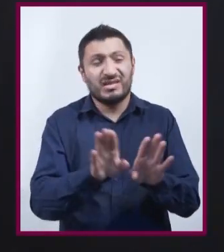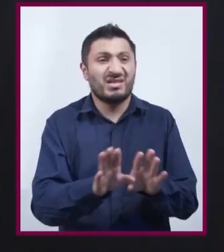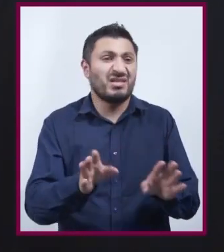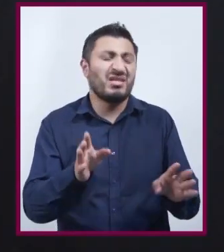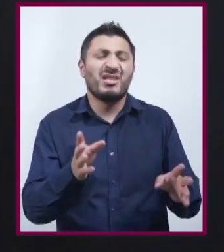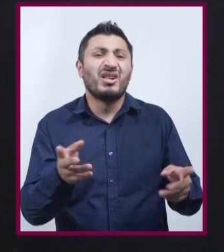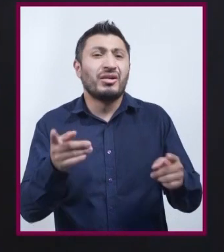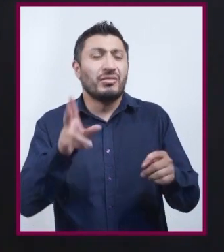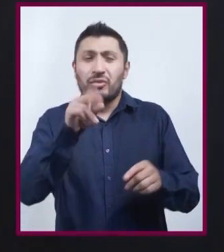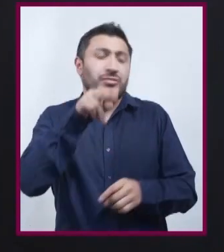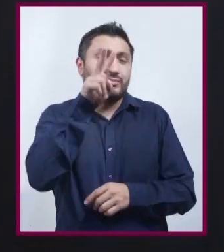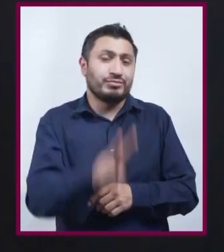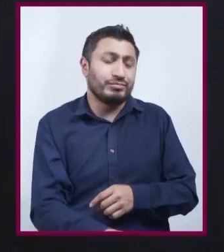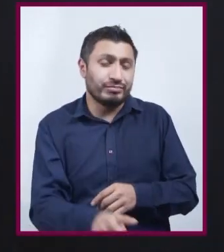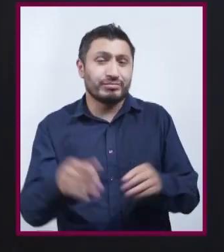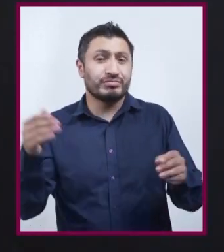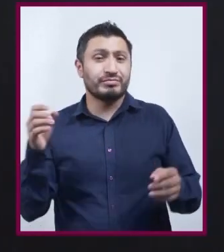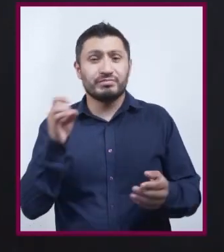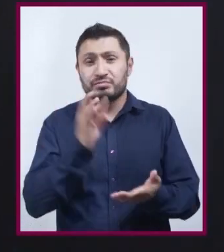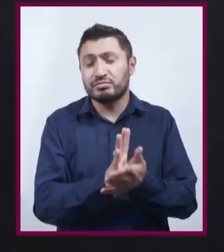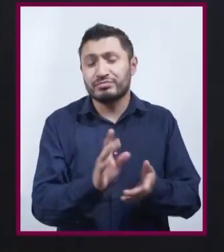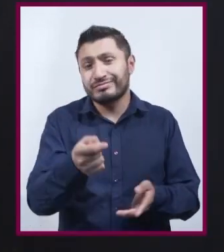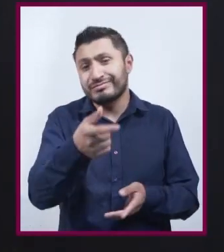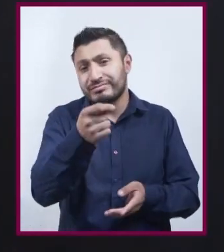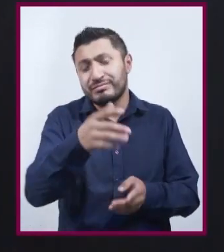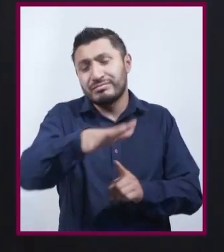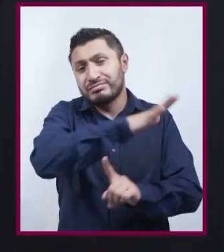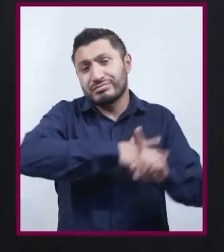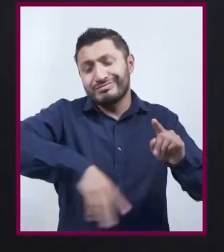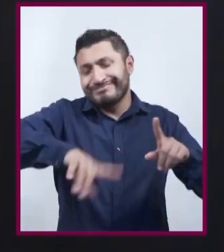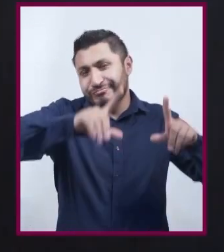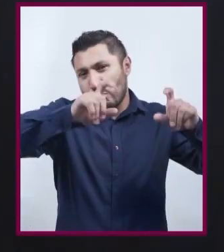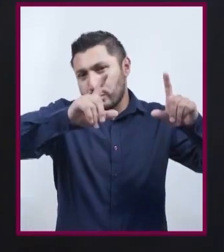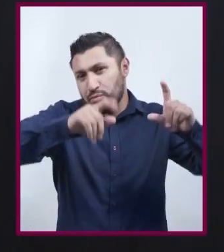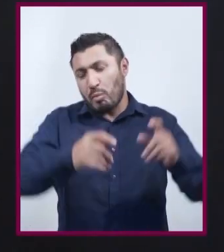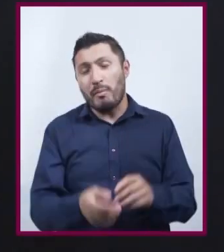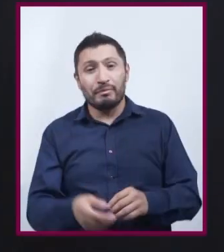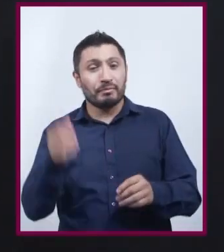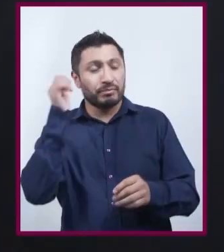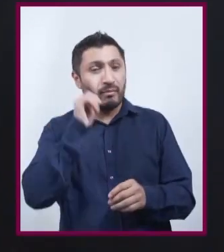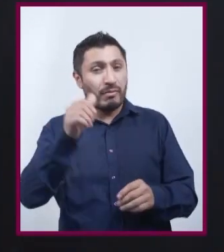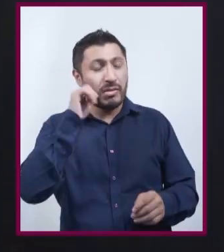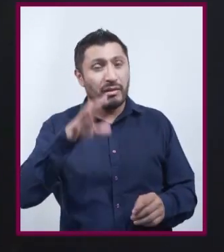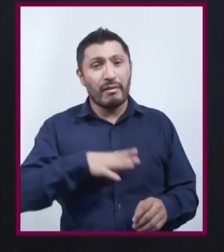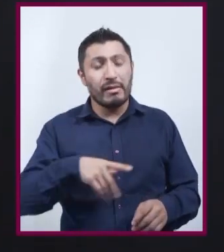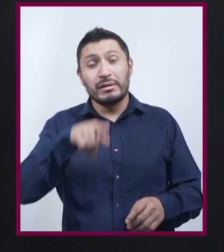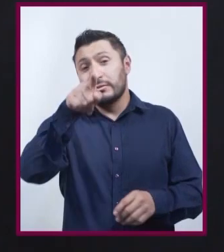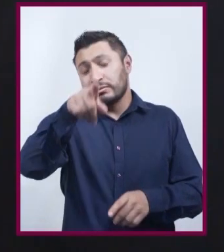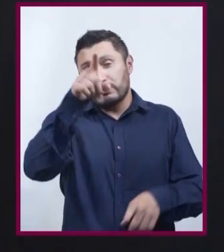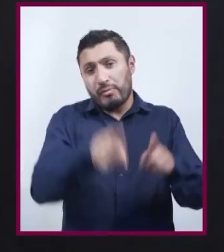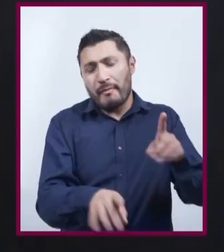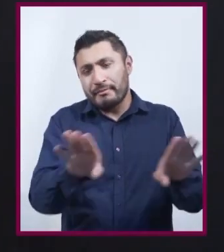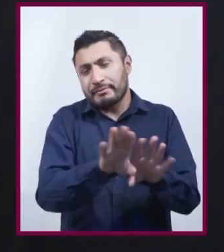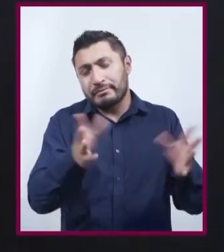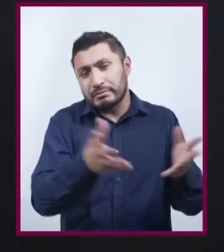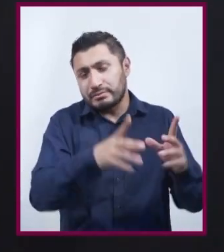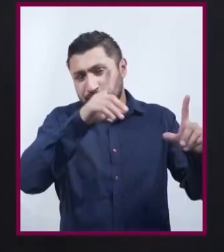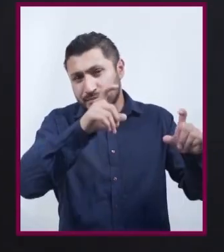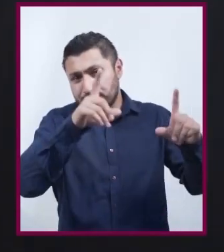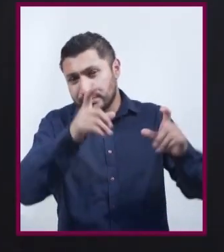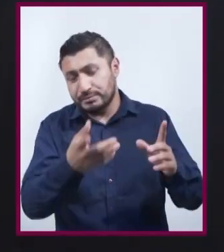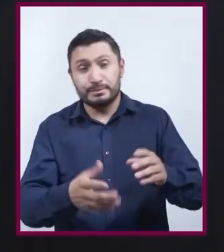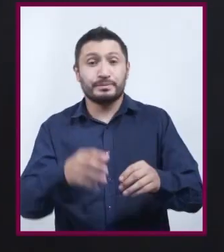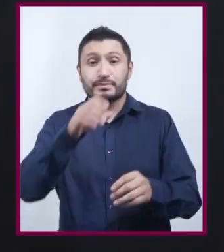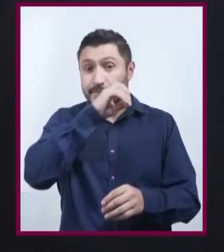una interpretación personal de la realidad, limitada por el marco y la técnica, mediada siempre por el autor. Por